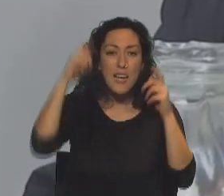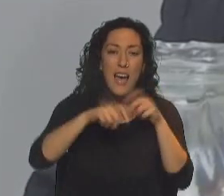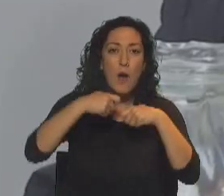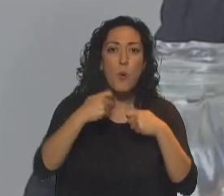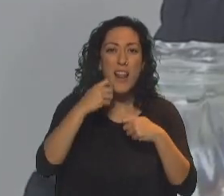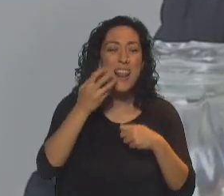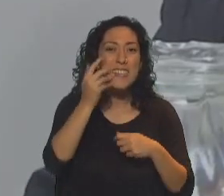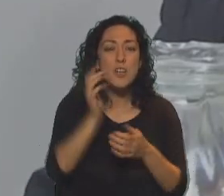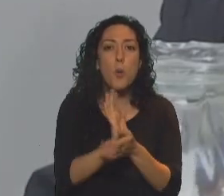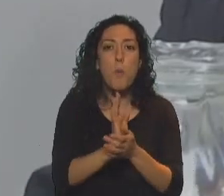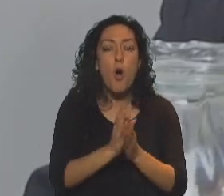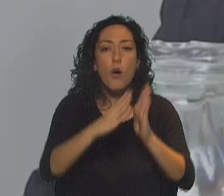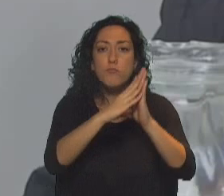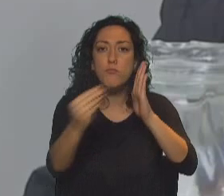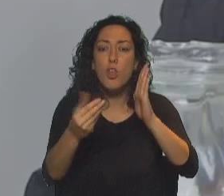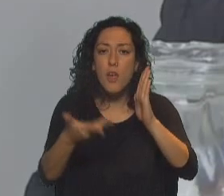cuando pasó lo que pasó,